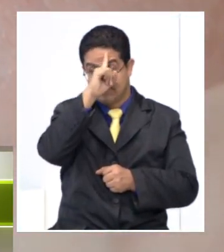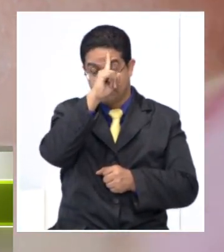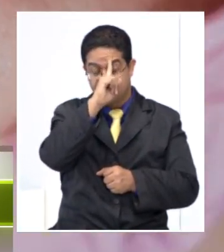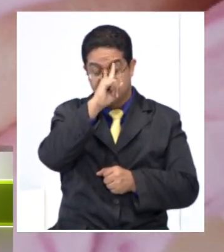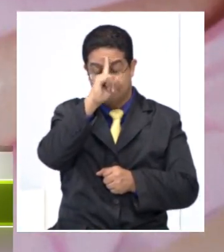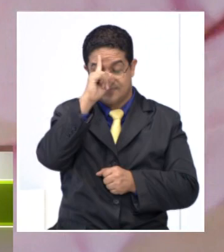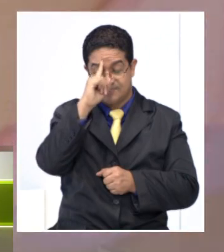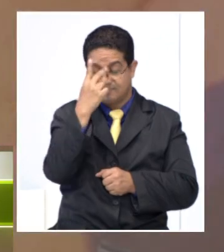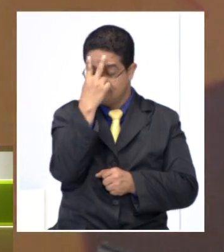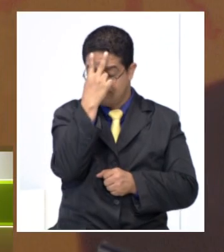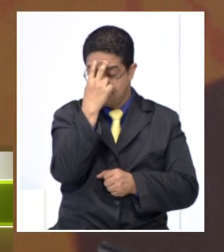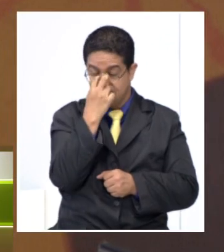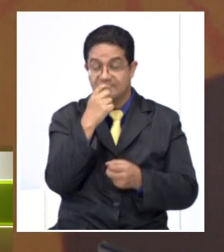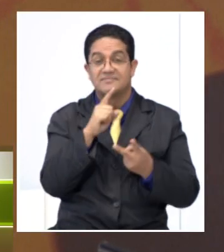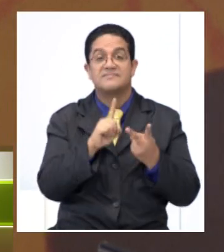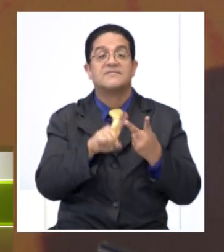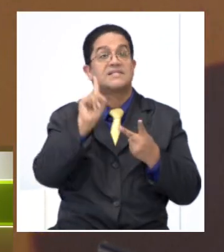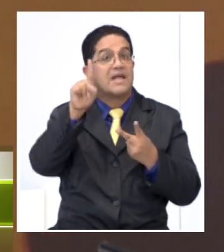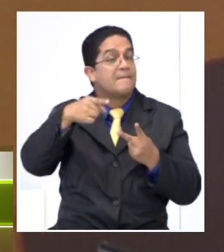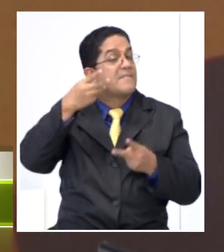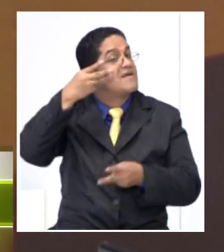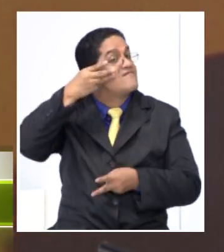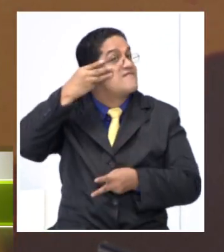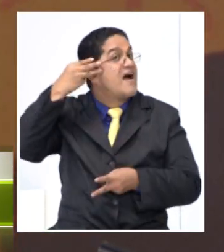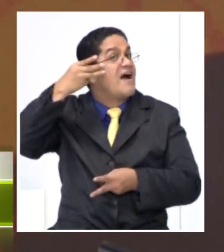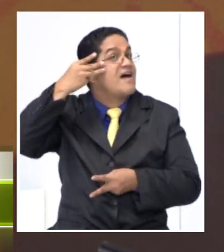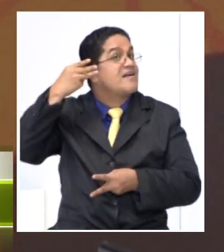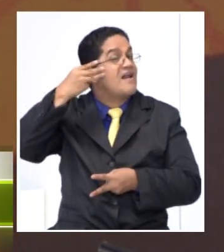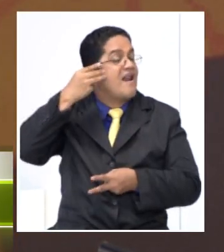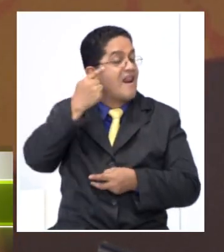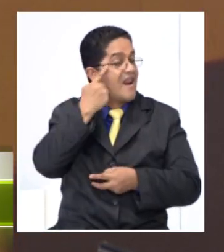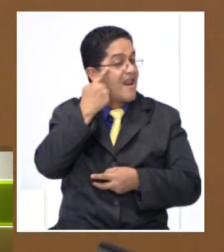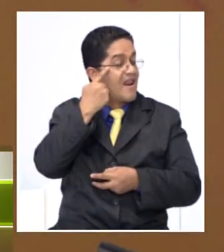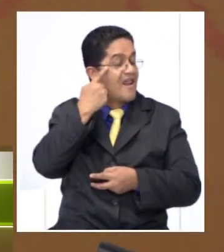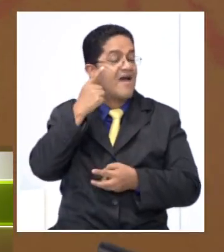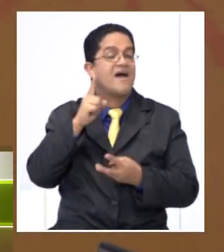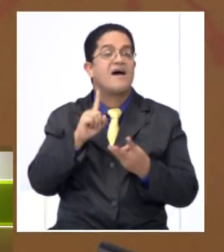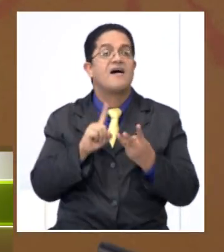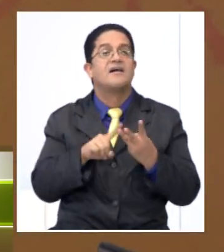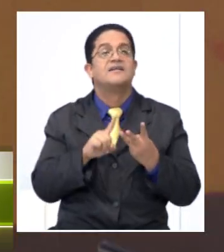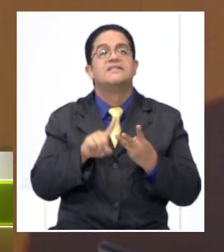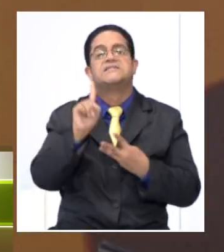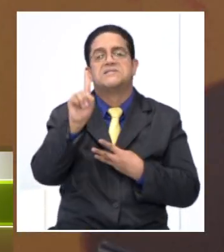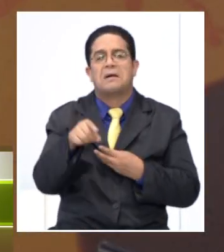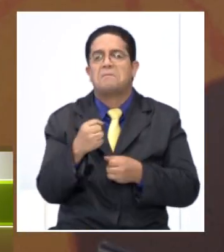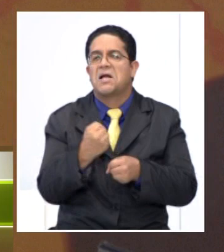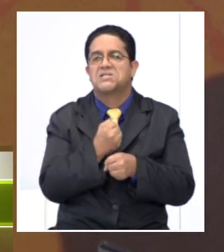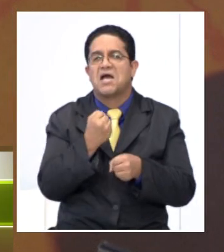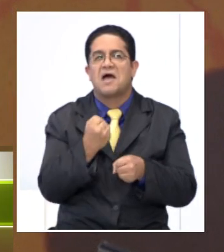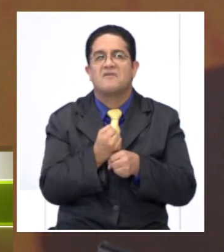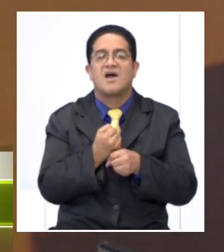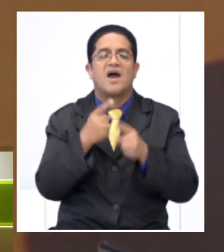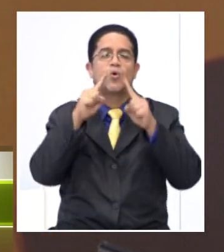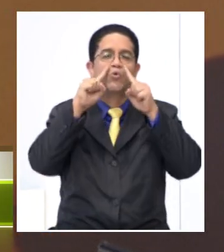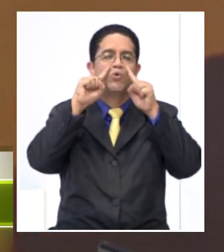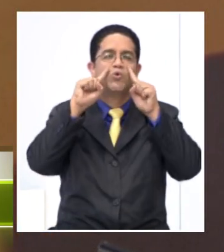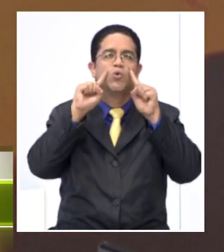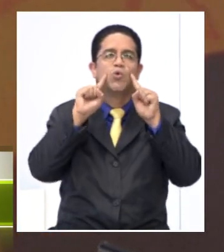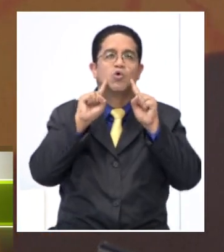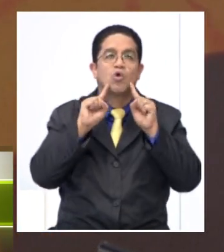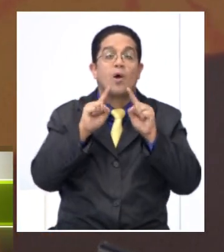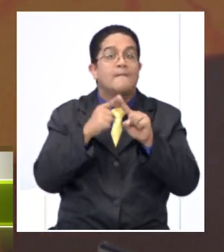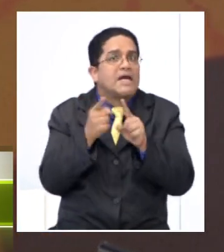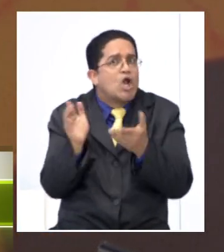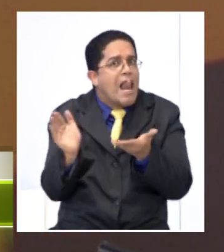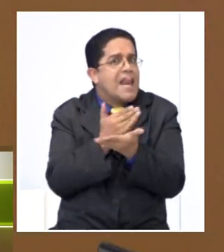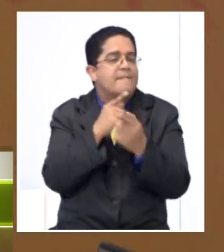cejitas. Podemos trabajar las paticas de gallina, que es al lado de los ojos, en el músculo orbicular. Se puede trabajar a nivel del surco, pero no para eliminar el